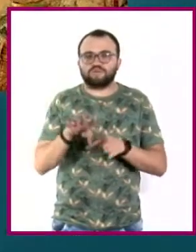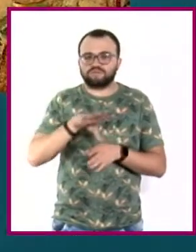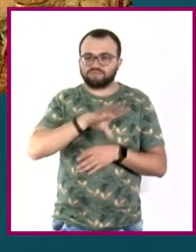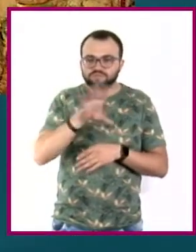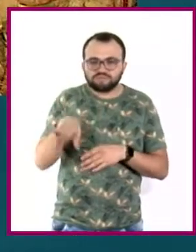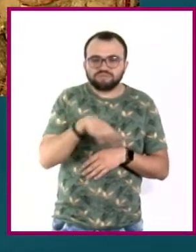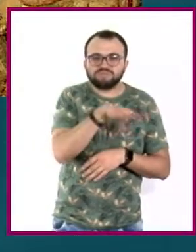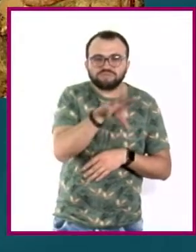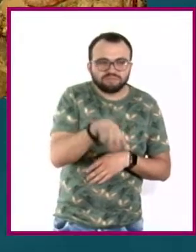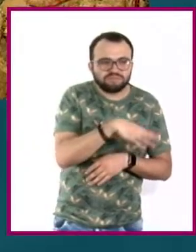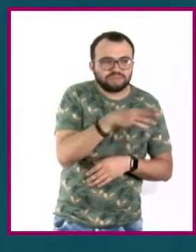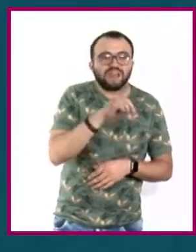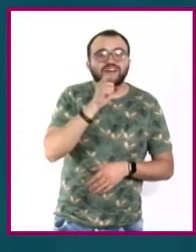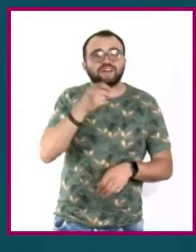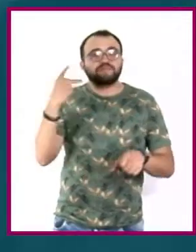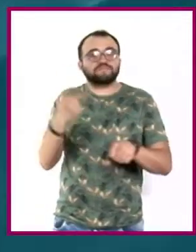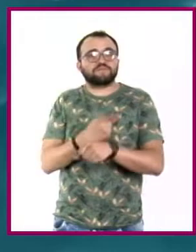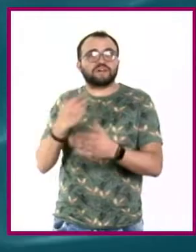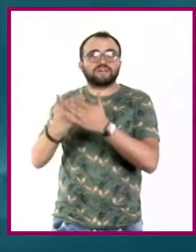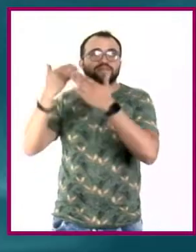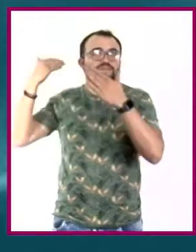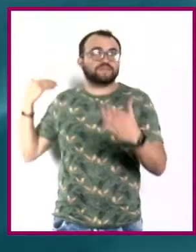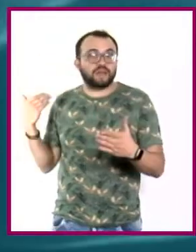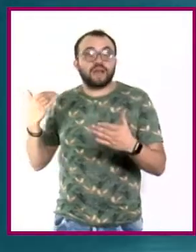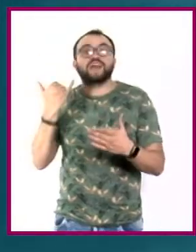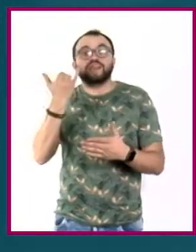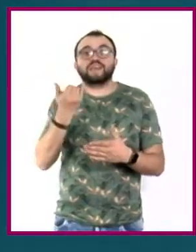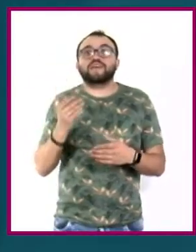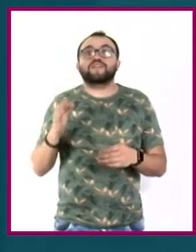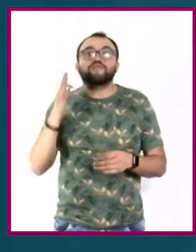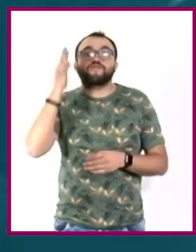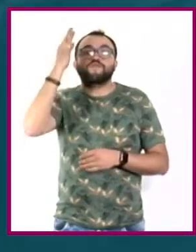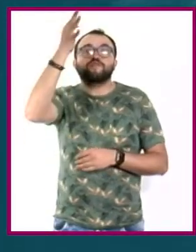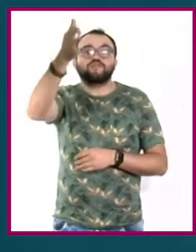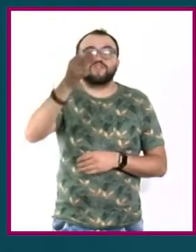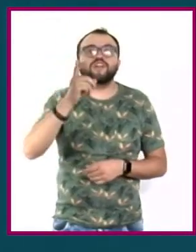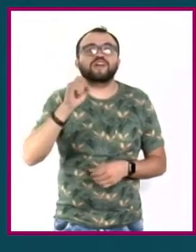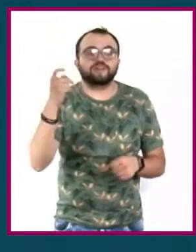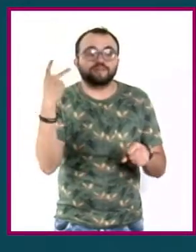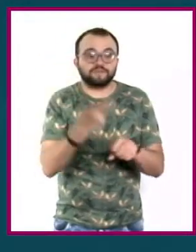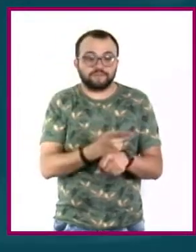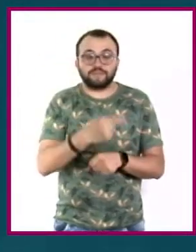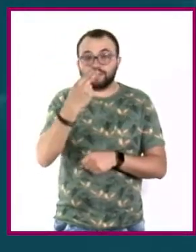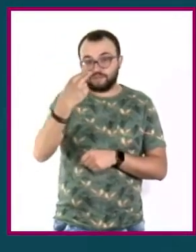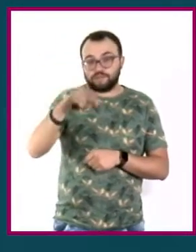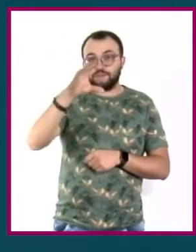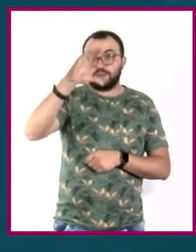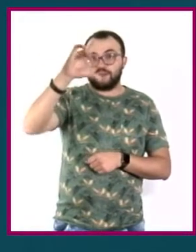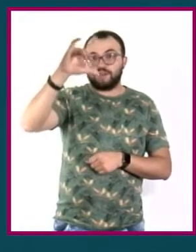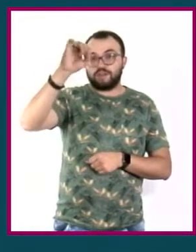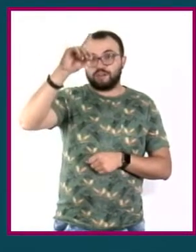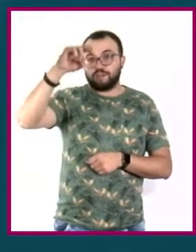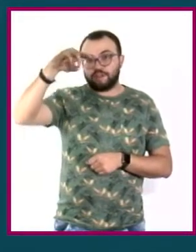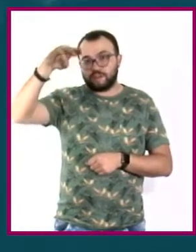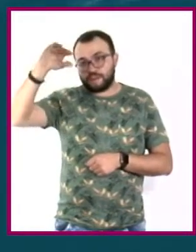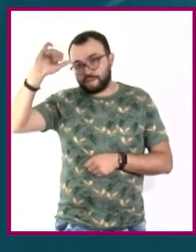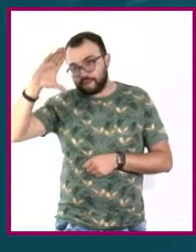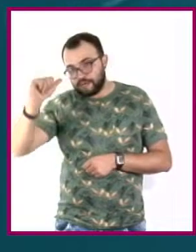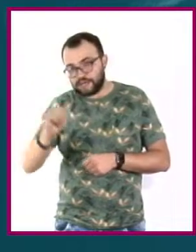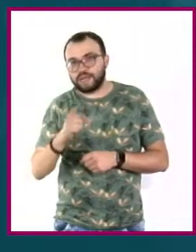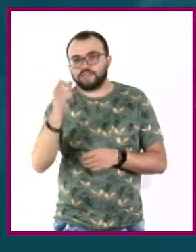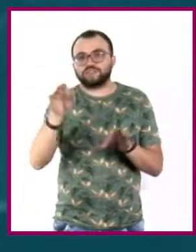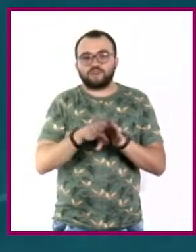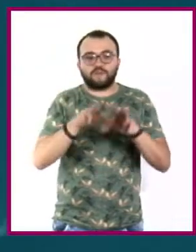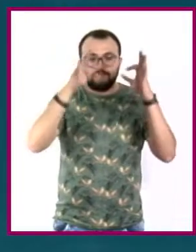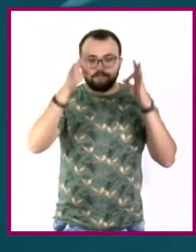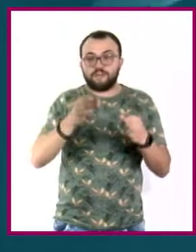en el pasado y qué pasará después, y esto lo hacemos aplicando los números. La cliodinámica es una propuesta que surgió de manera formal